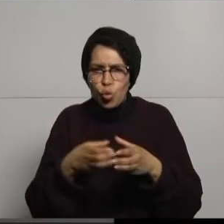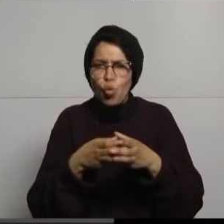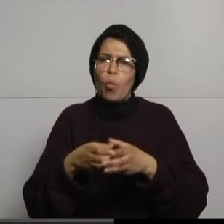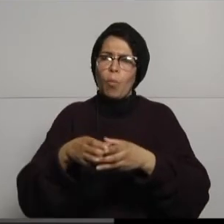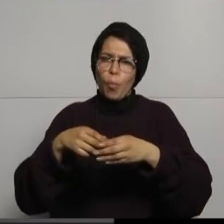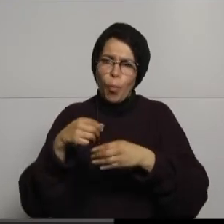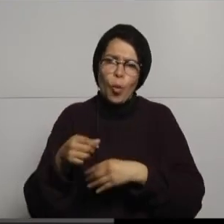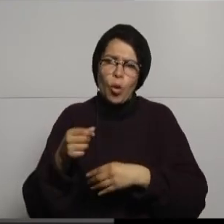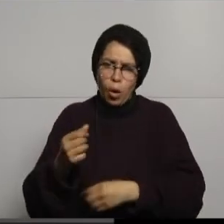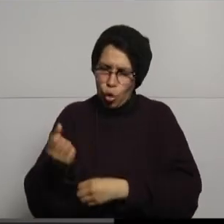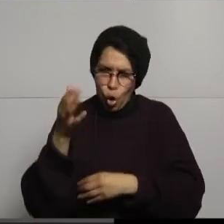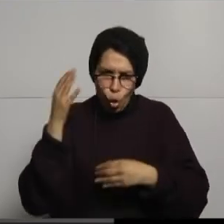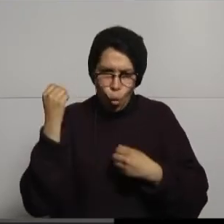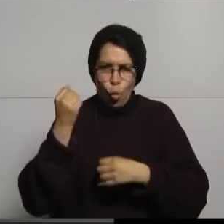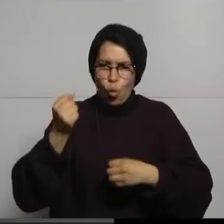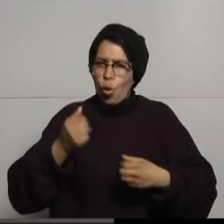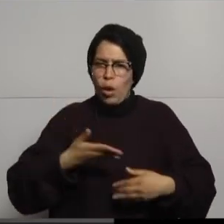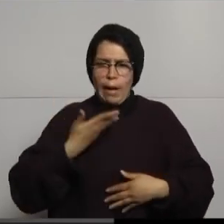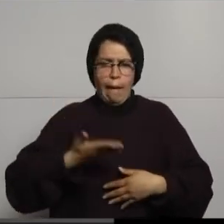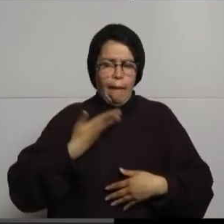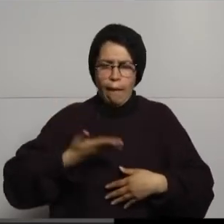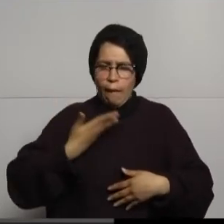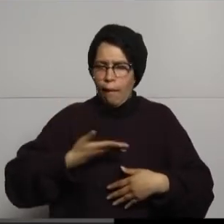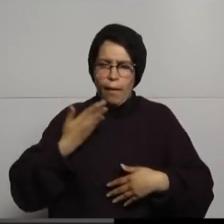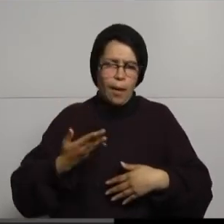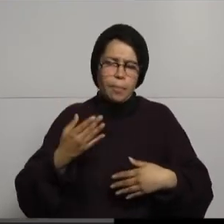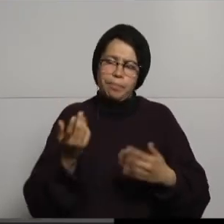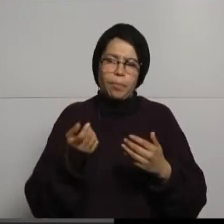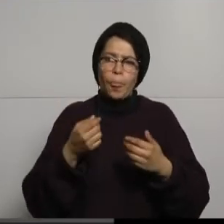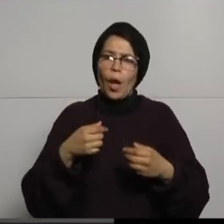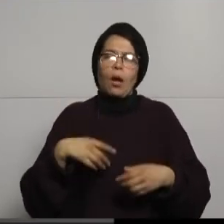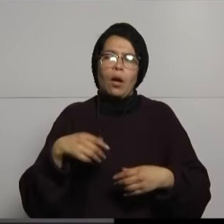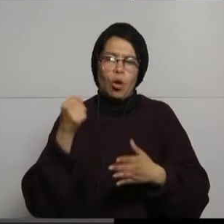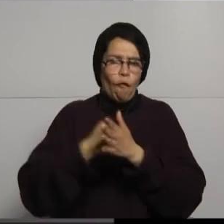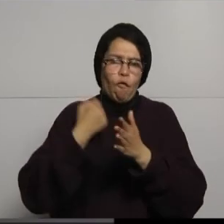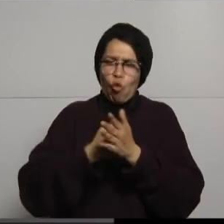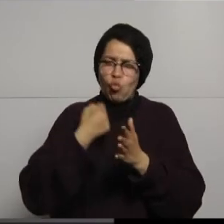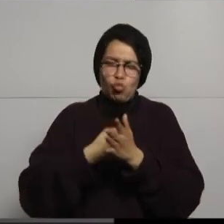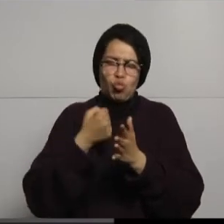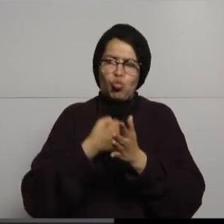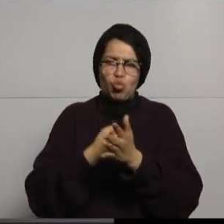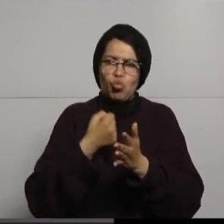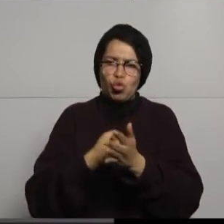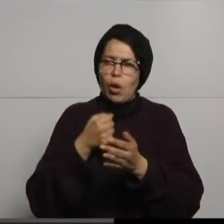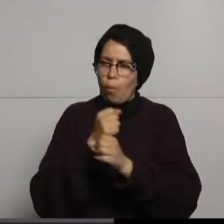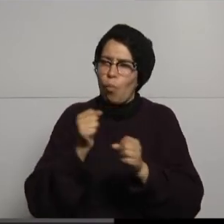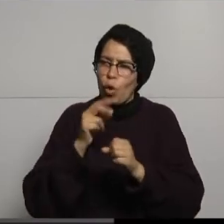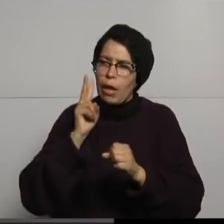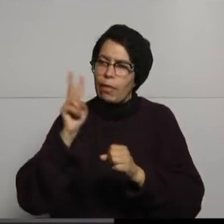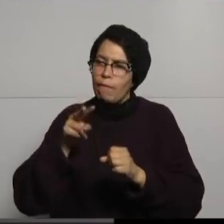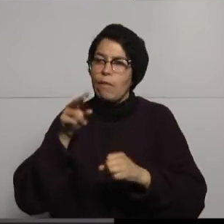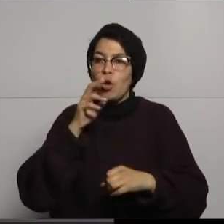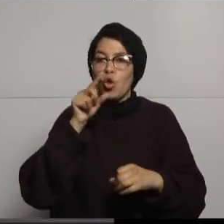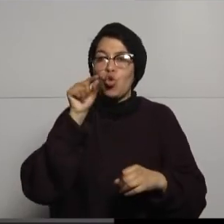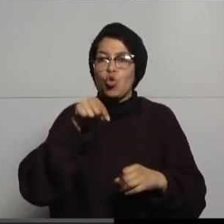aumentado, se han desarticulado redes, hay nuevas formas de protesta o no ha tenido efectos. Miren, el infoactivismo, el derecho a no obedecer,